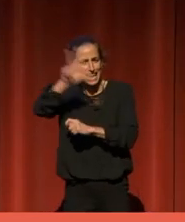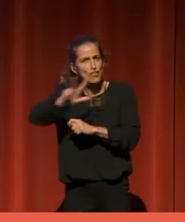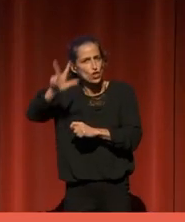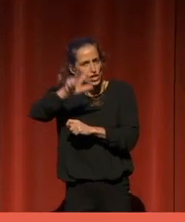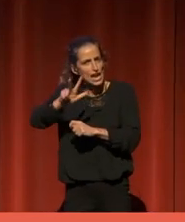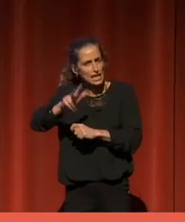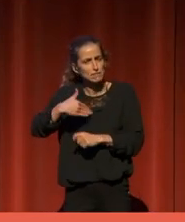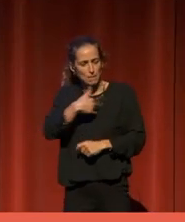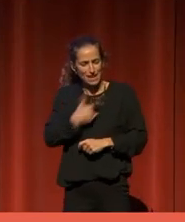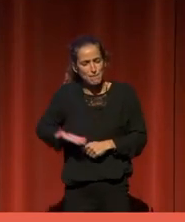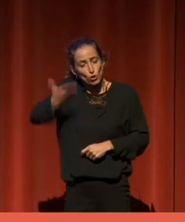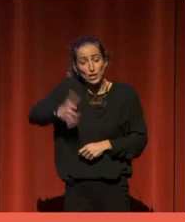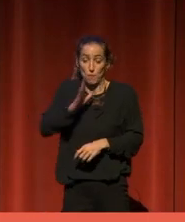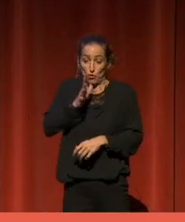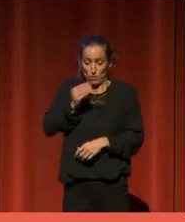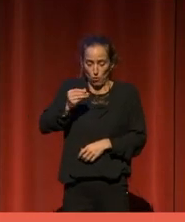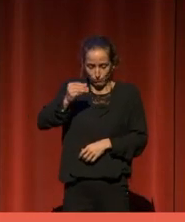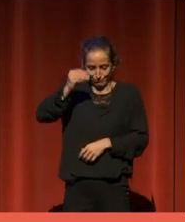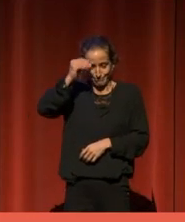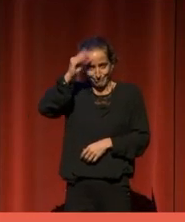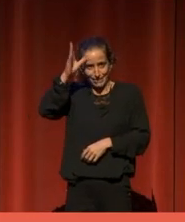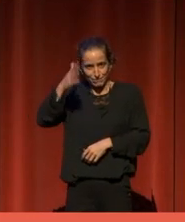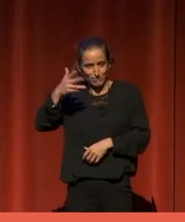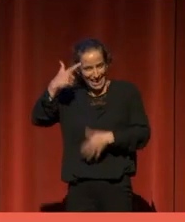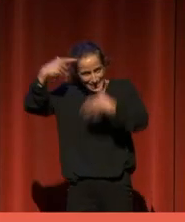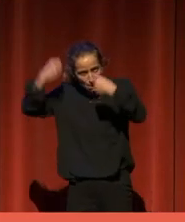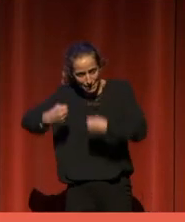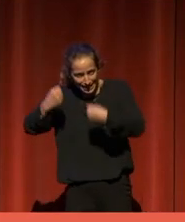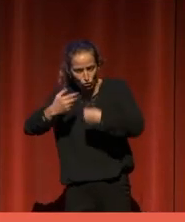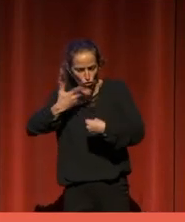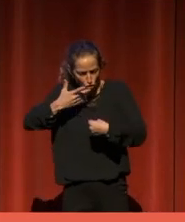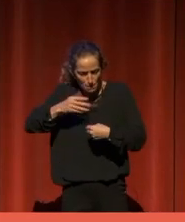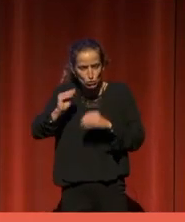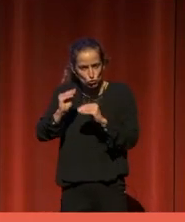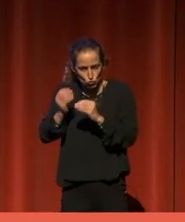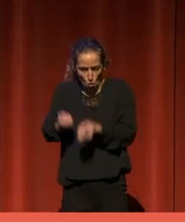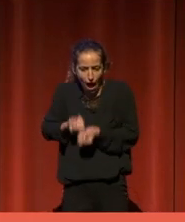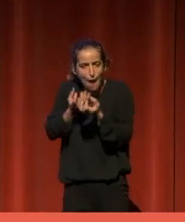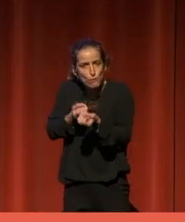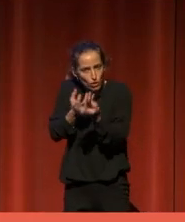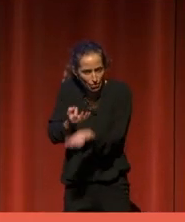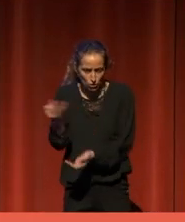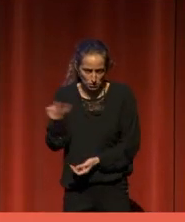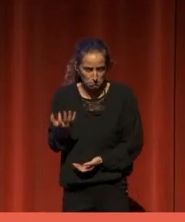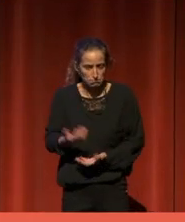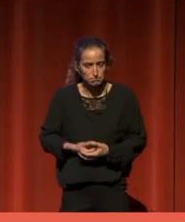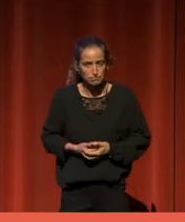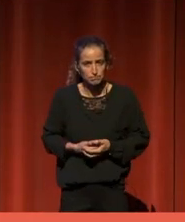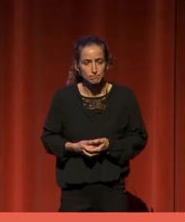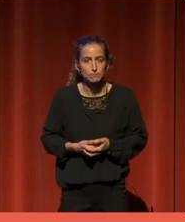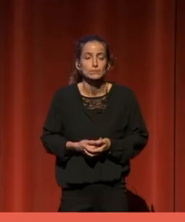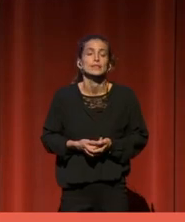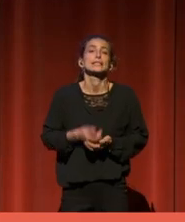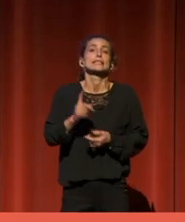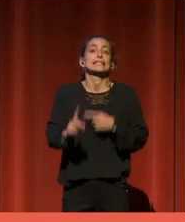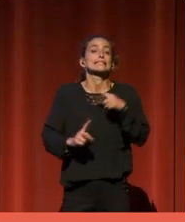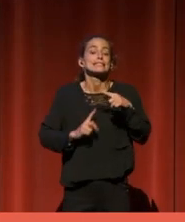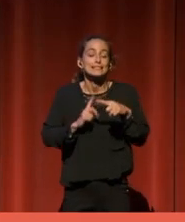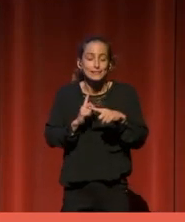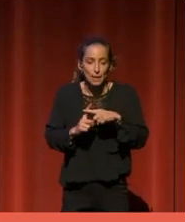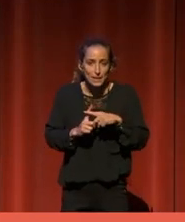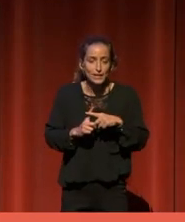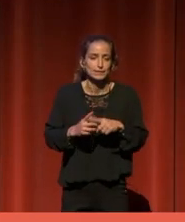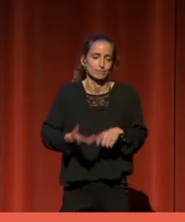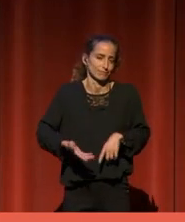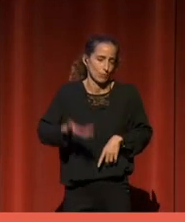contribuir con sus conocimientos expertos y esos aportaciones y después por supuesto tenemos el